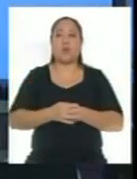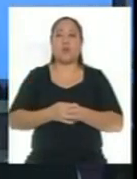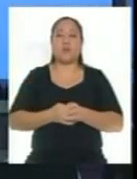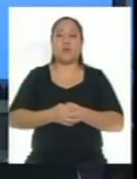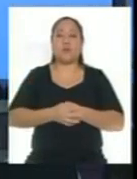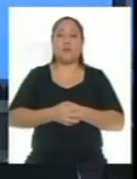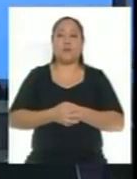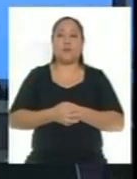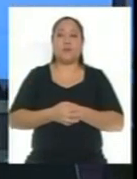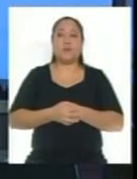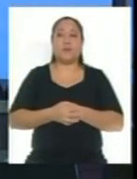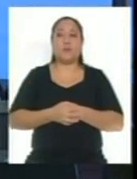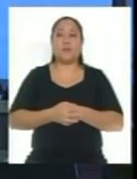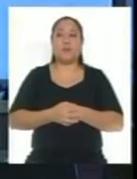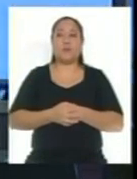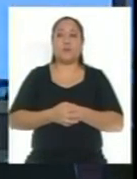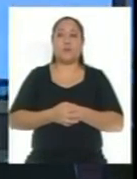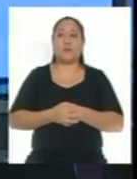8.331.453.